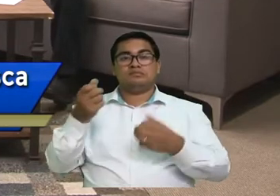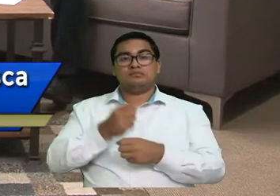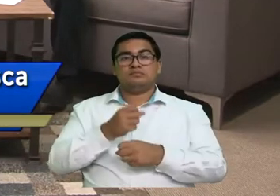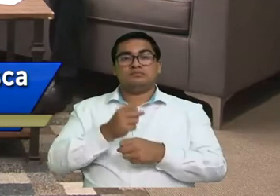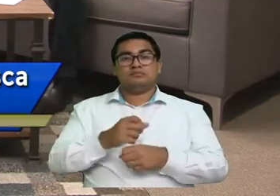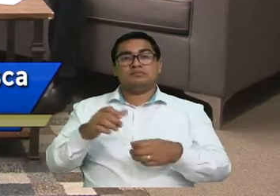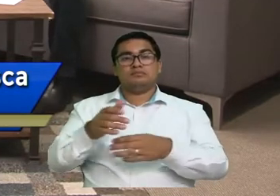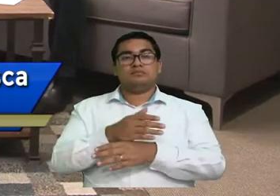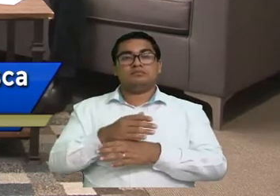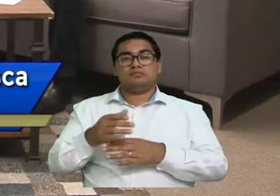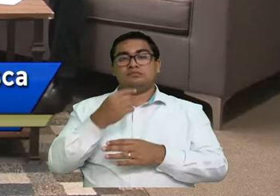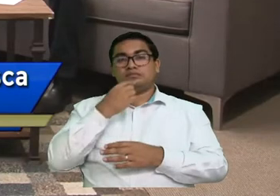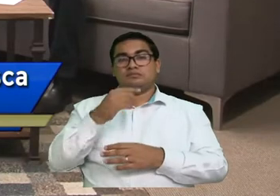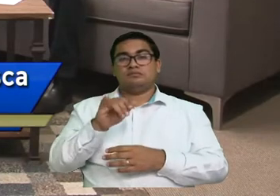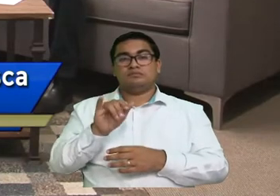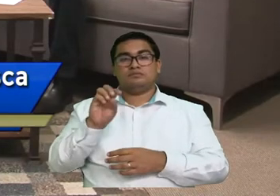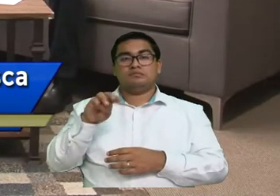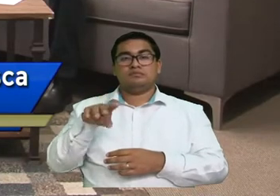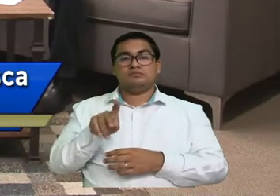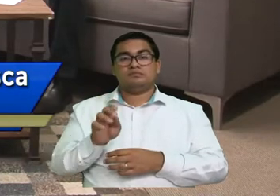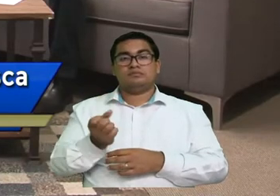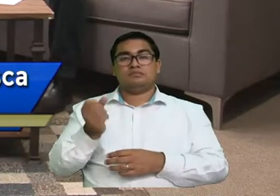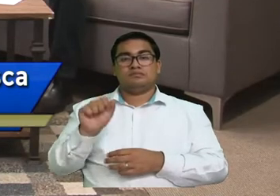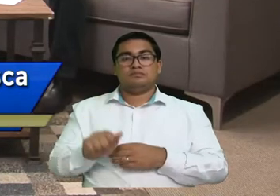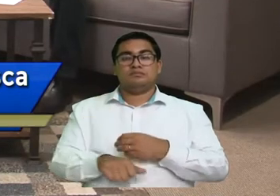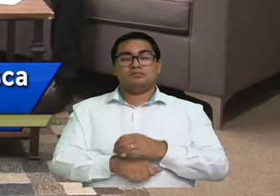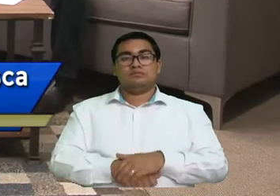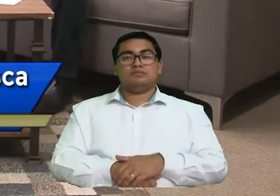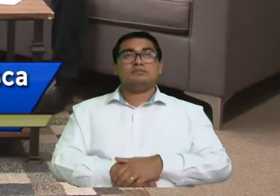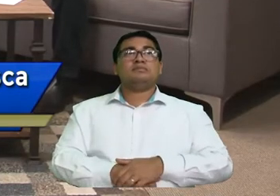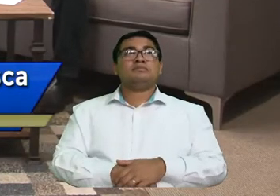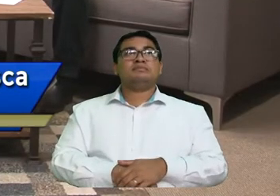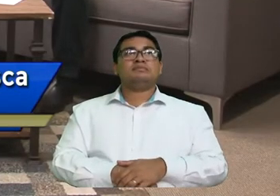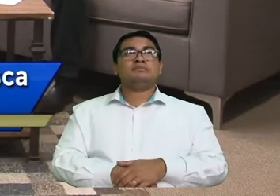productos, compañero, de parte del Impesca. Por ejemplo,